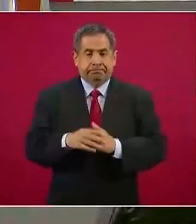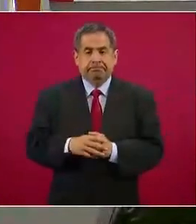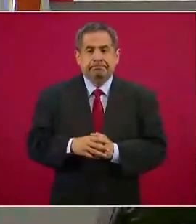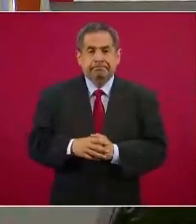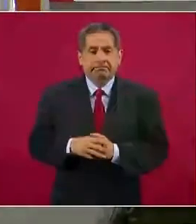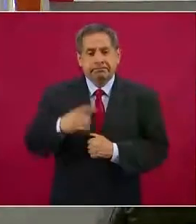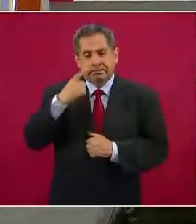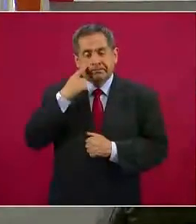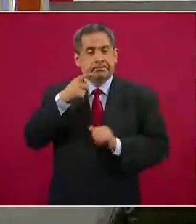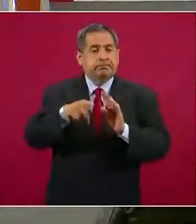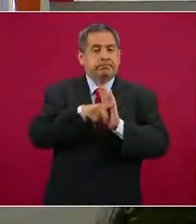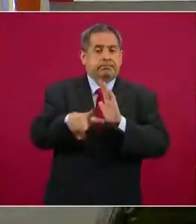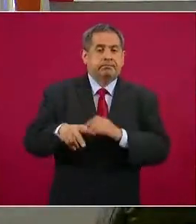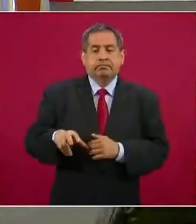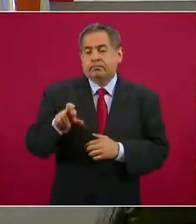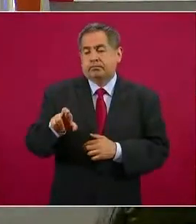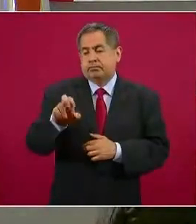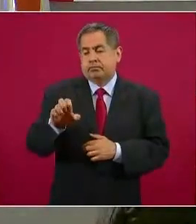principal del periódico Reforma.